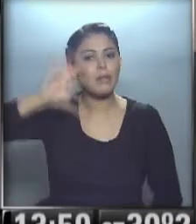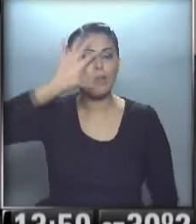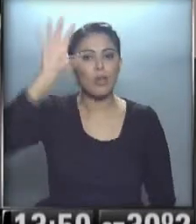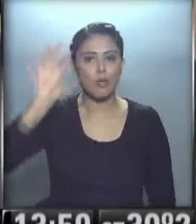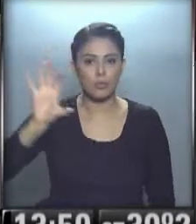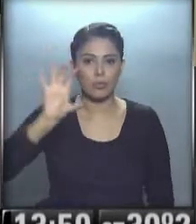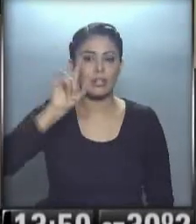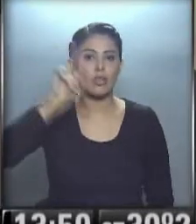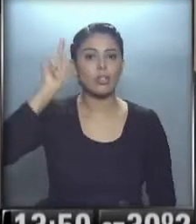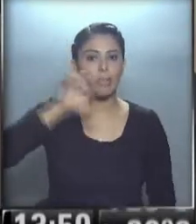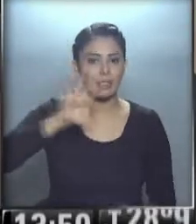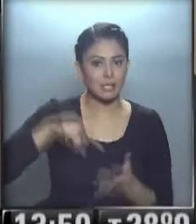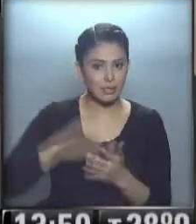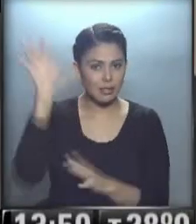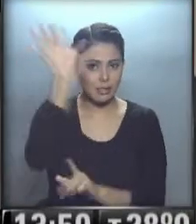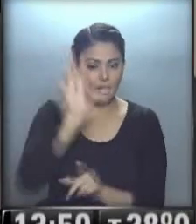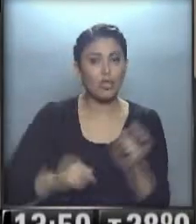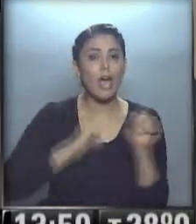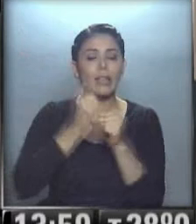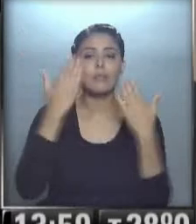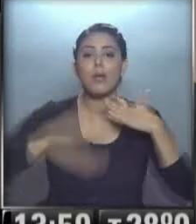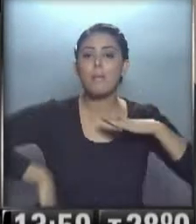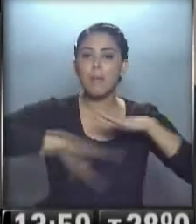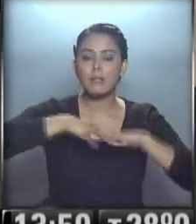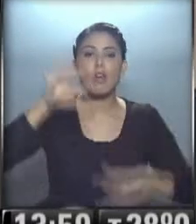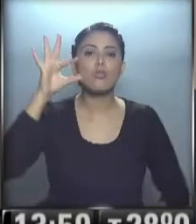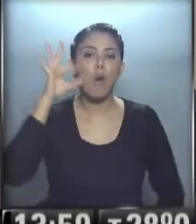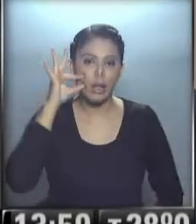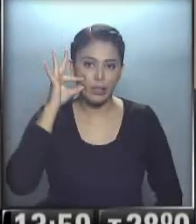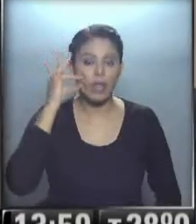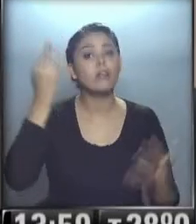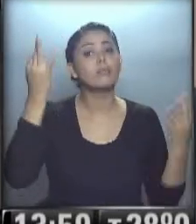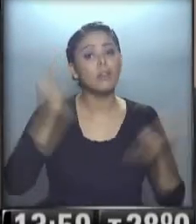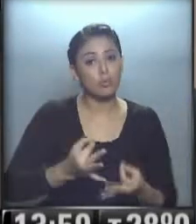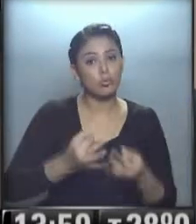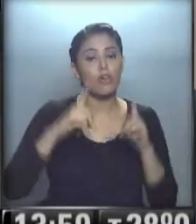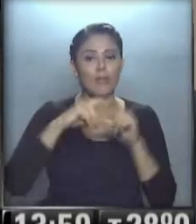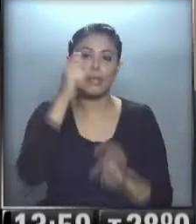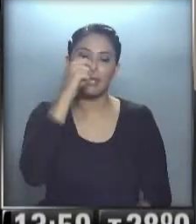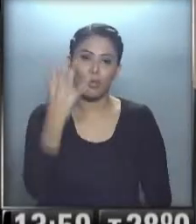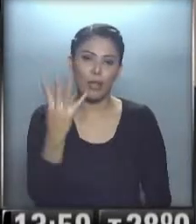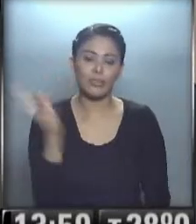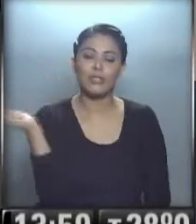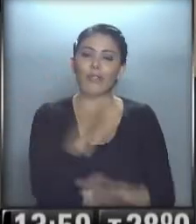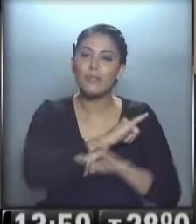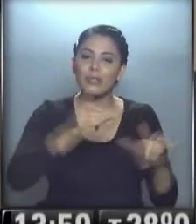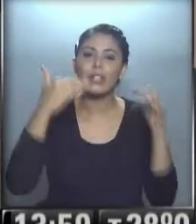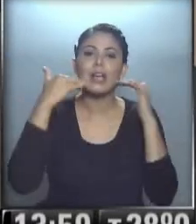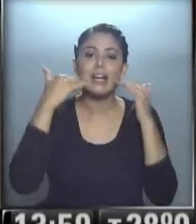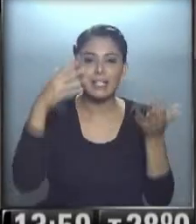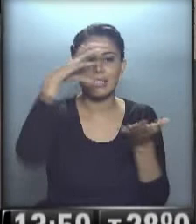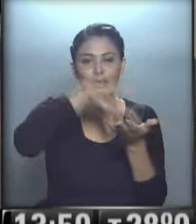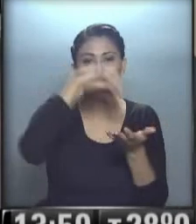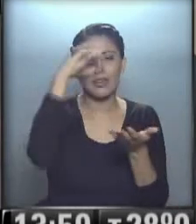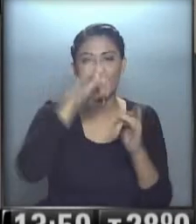centro del país, hasta alcanzar máximas de 40 grados justo el 24. La información es del